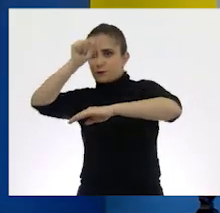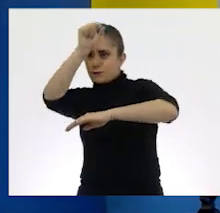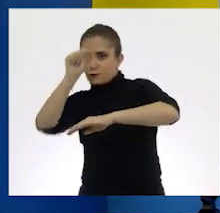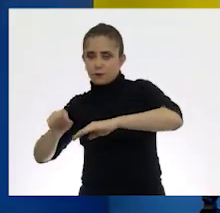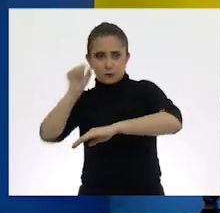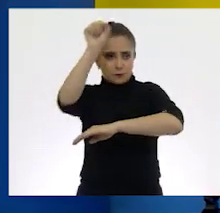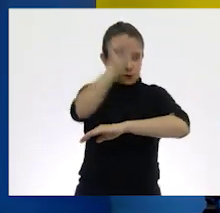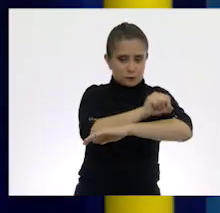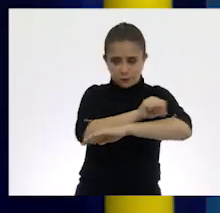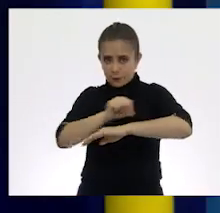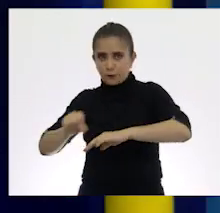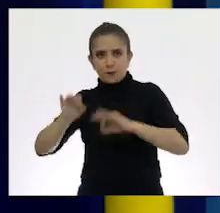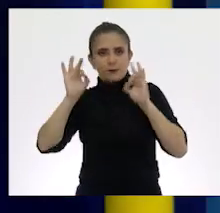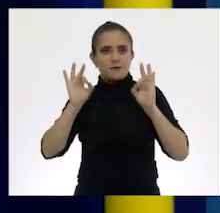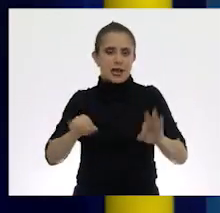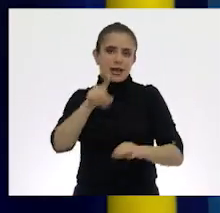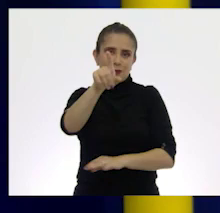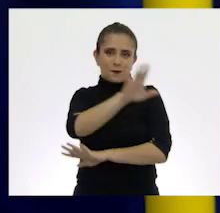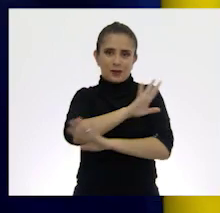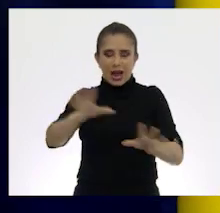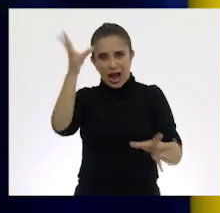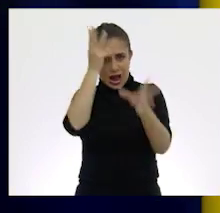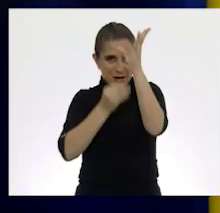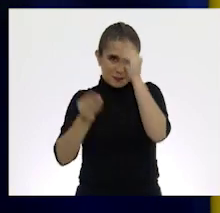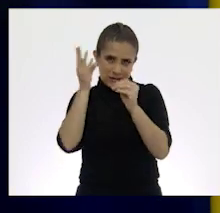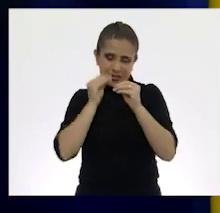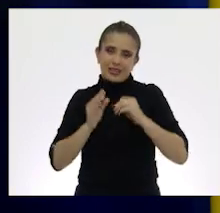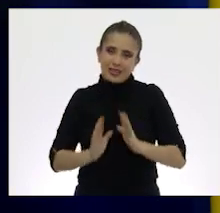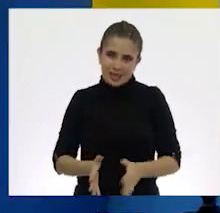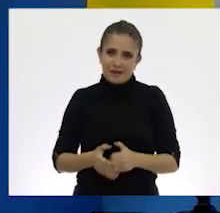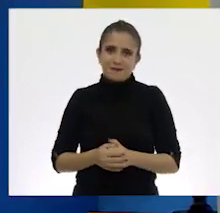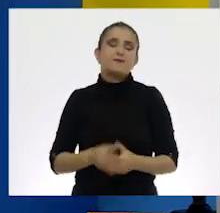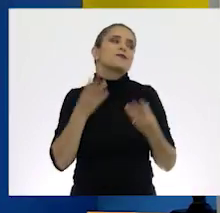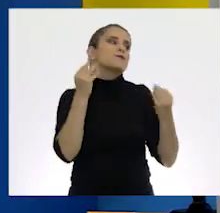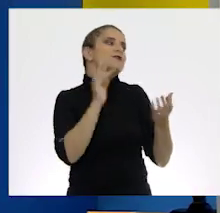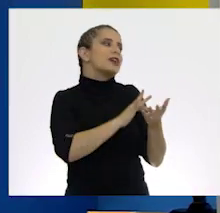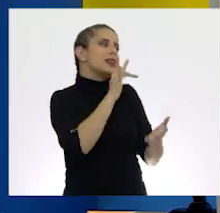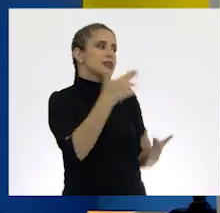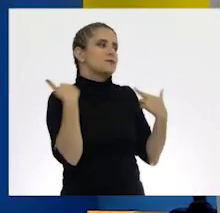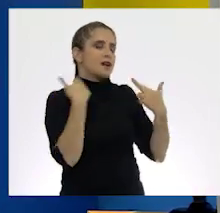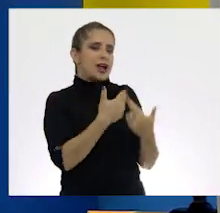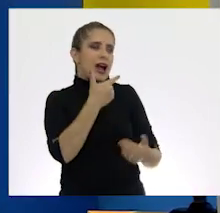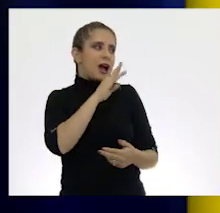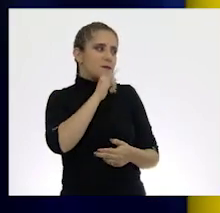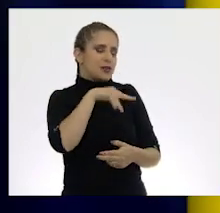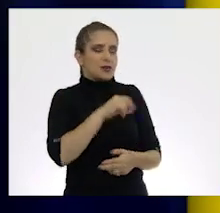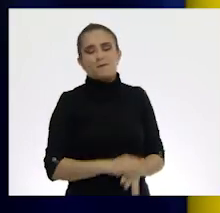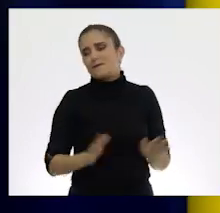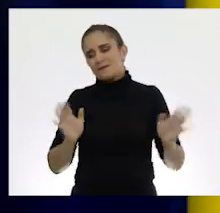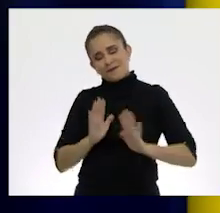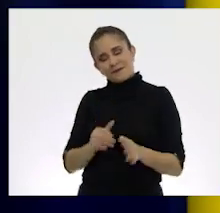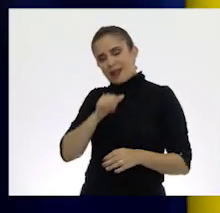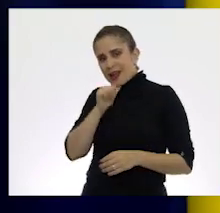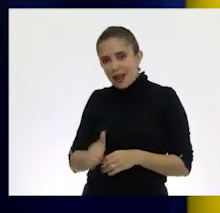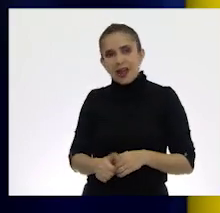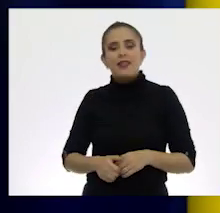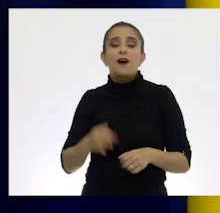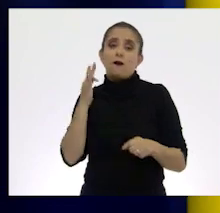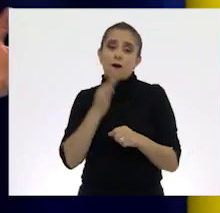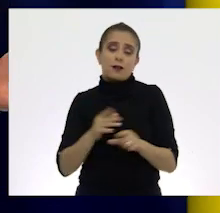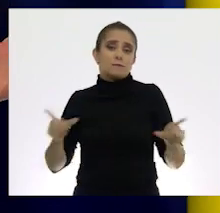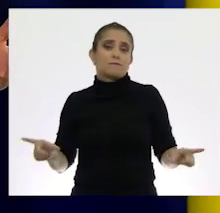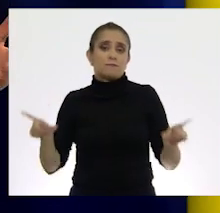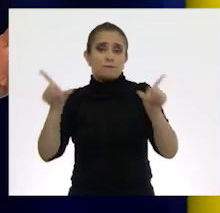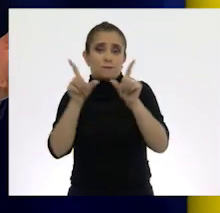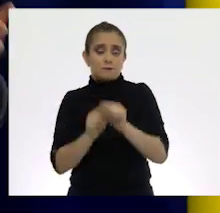¿Qué te pareció? Muy interesante. Qué bueno. Maestro Gavino, muchísimas gracias. Nada que agradecer. Hemos terminado con